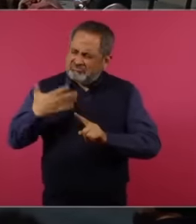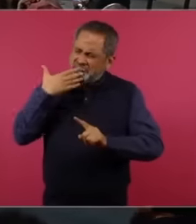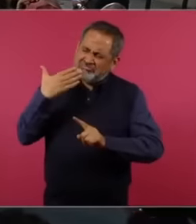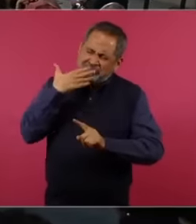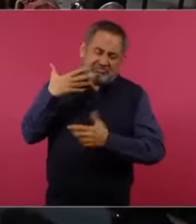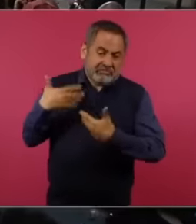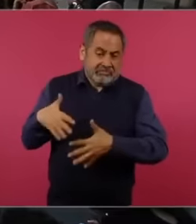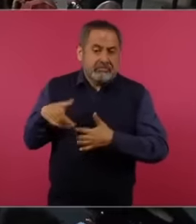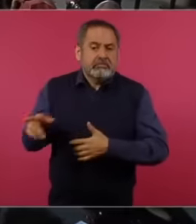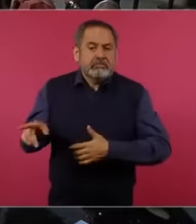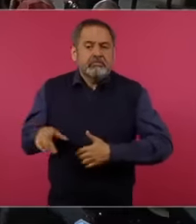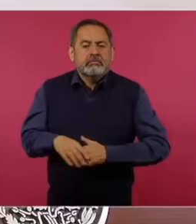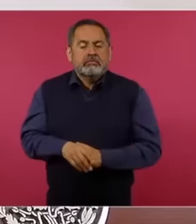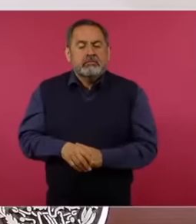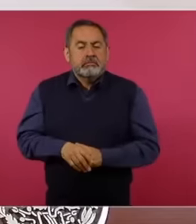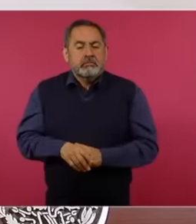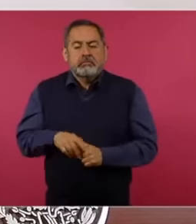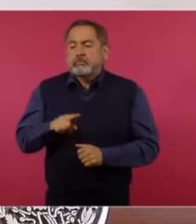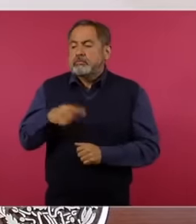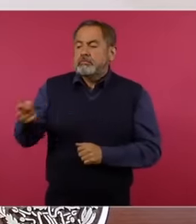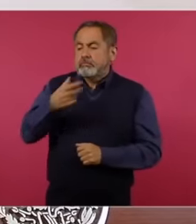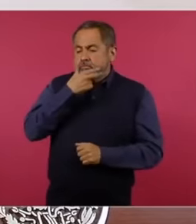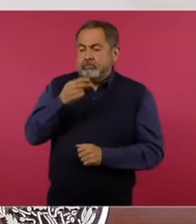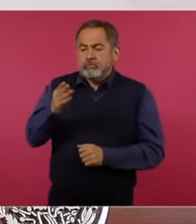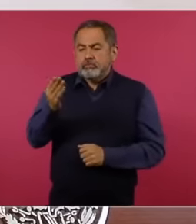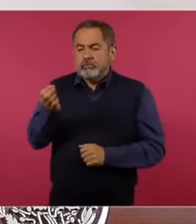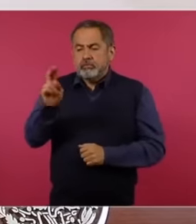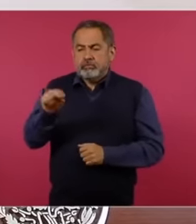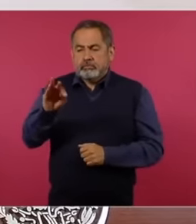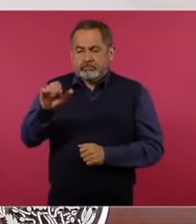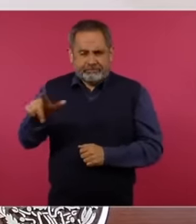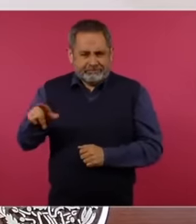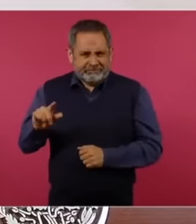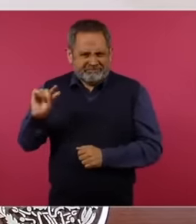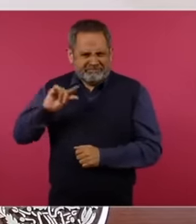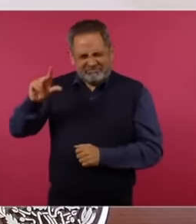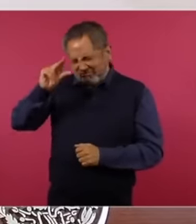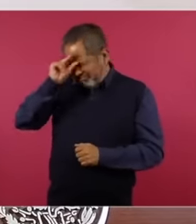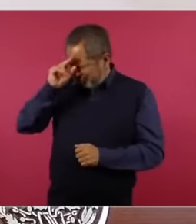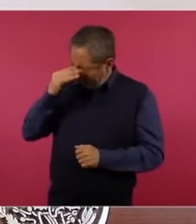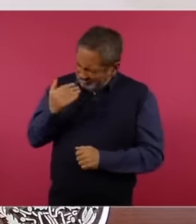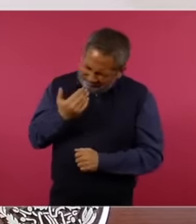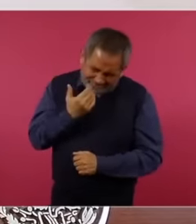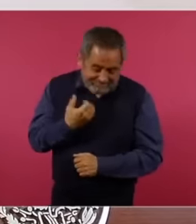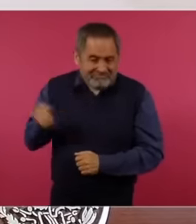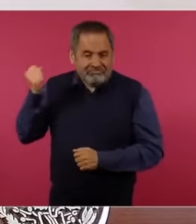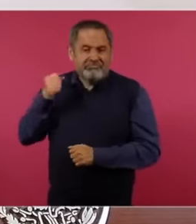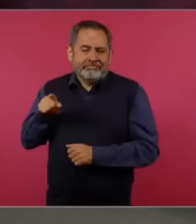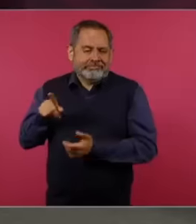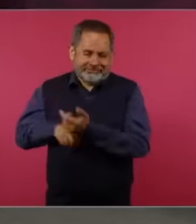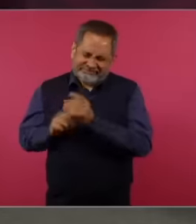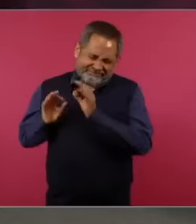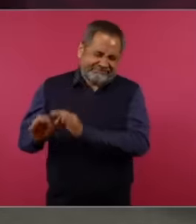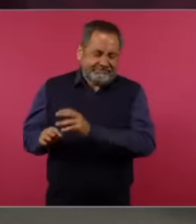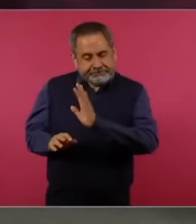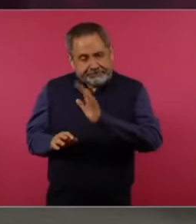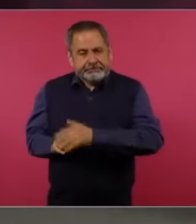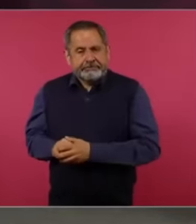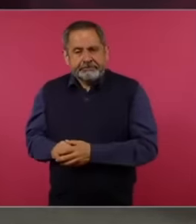igual que Bonfil, de esos intelectuales que